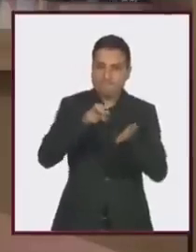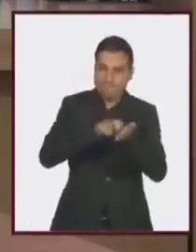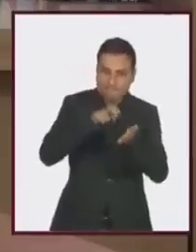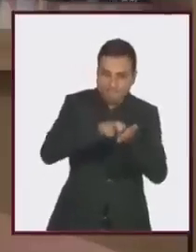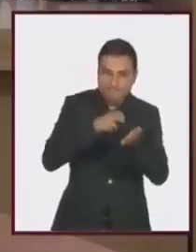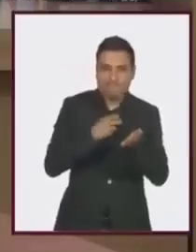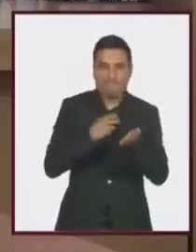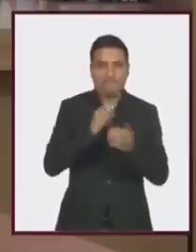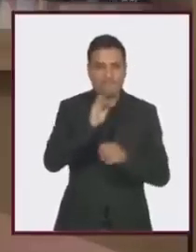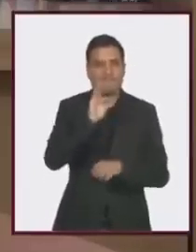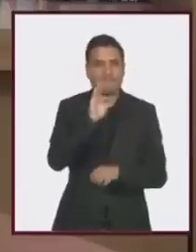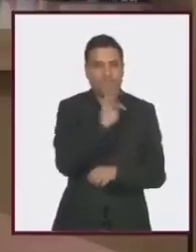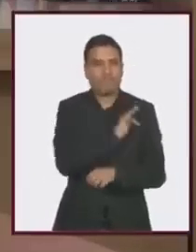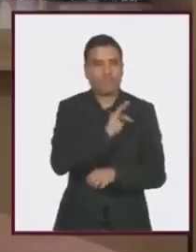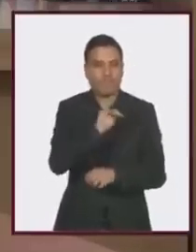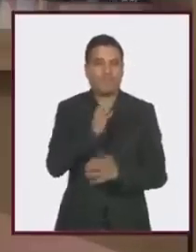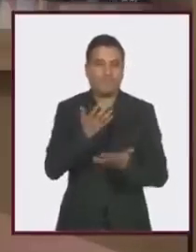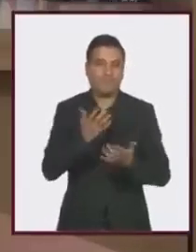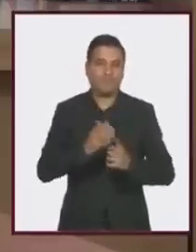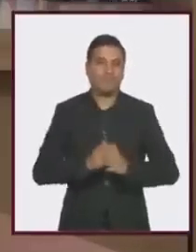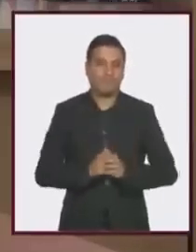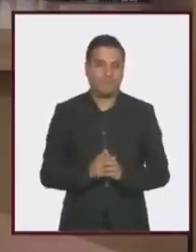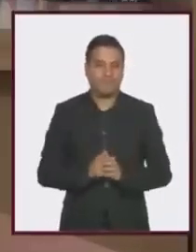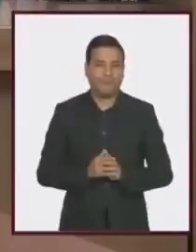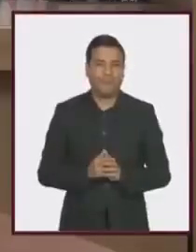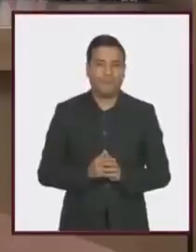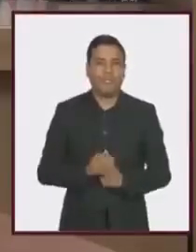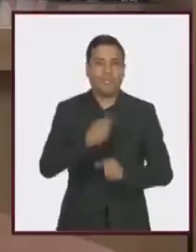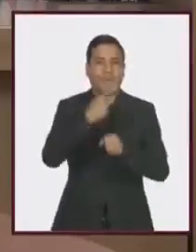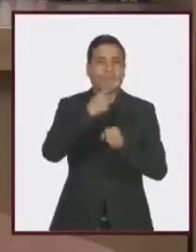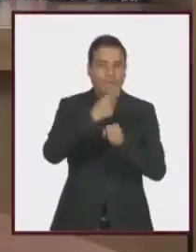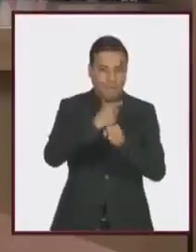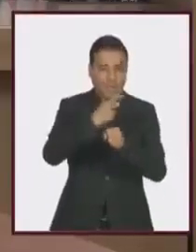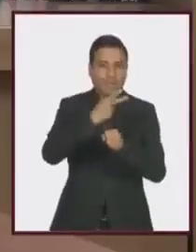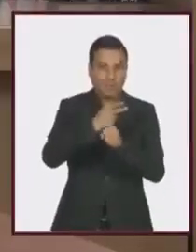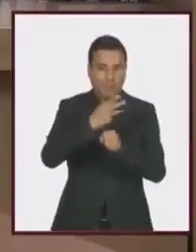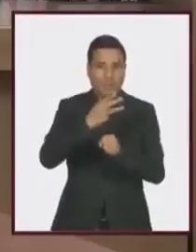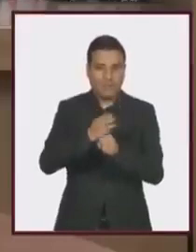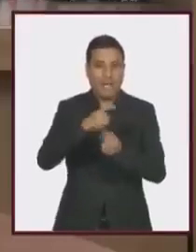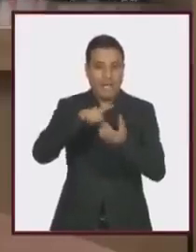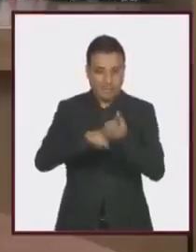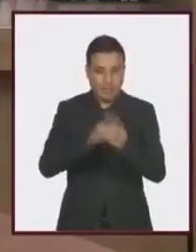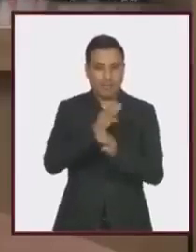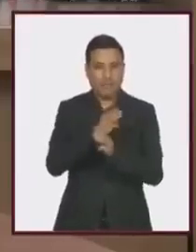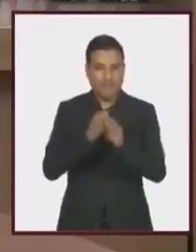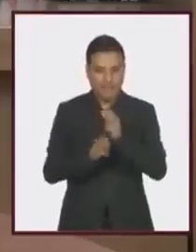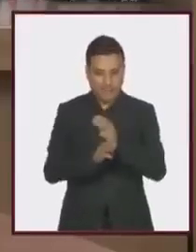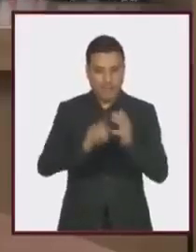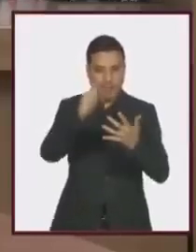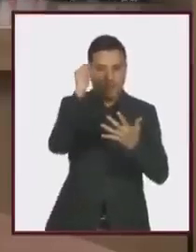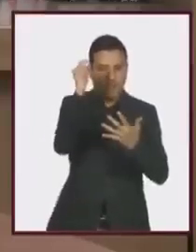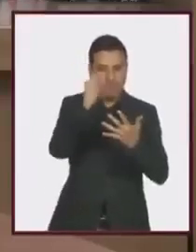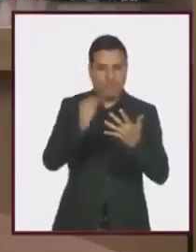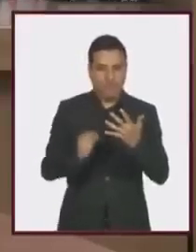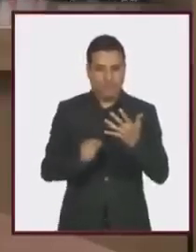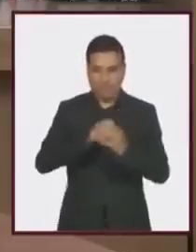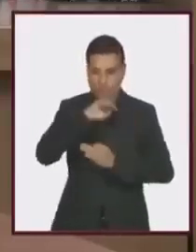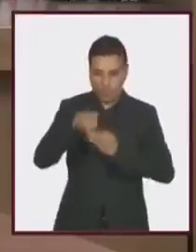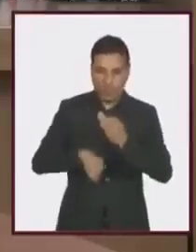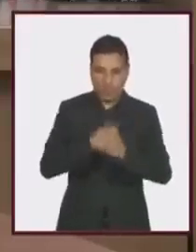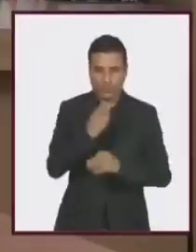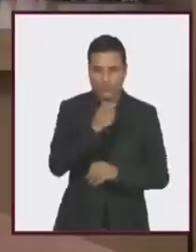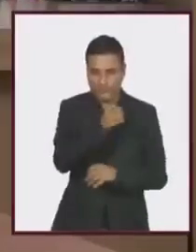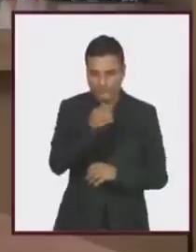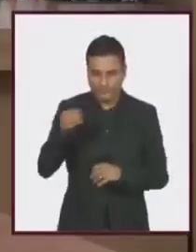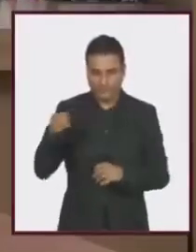en cada una de las disciplinas que conforman el campo formativo. Hasta aquí estamos